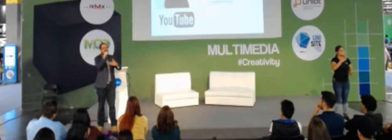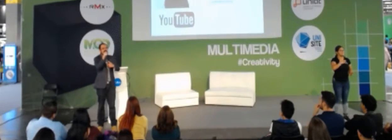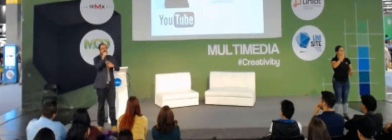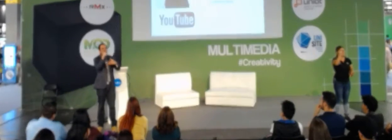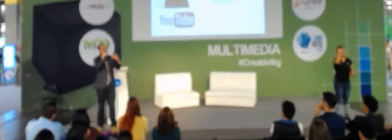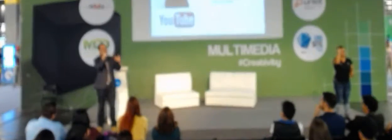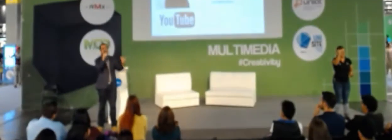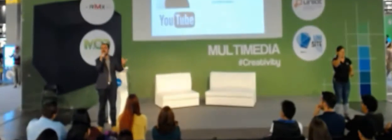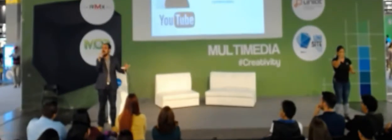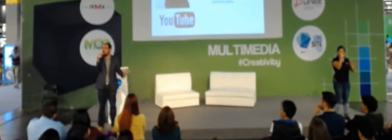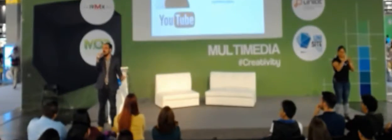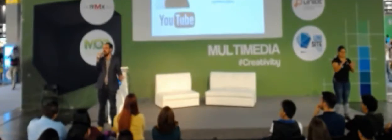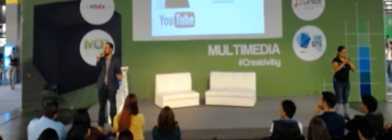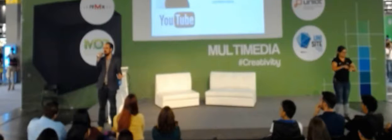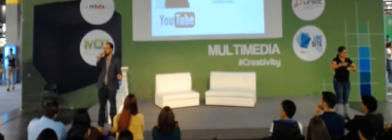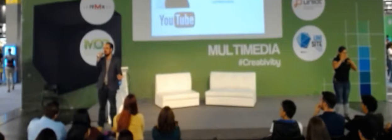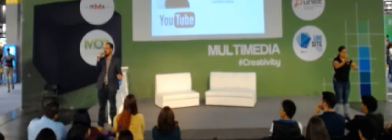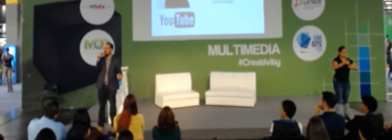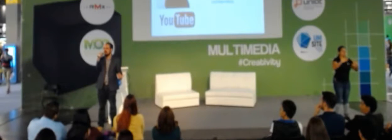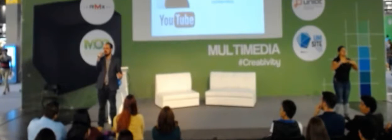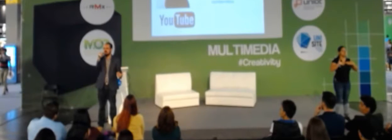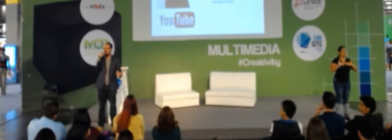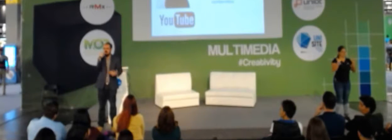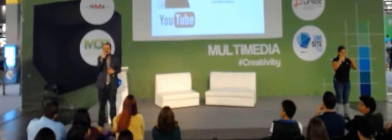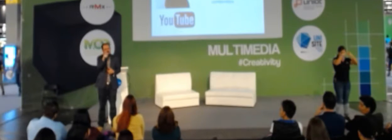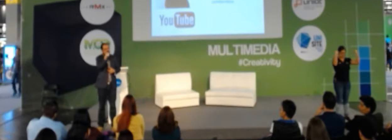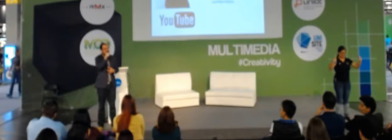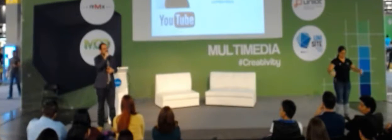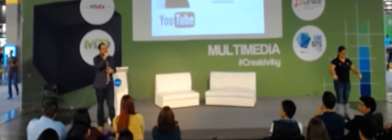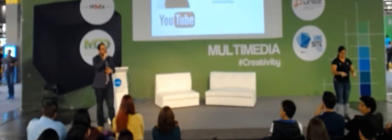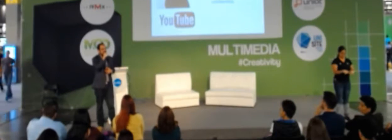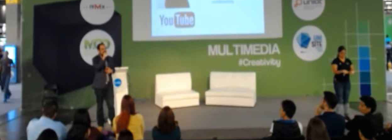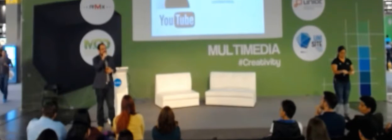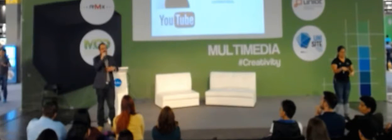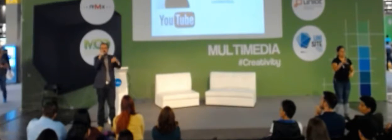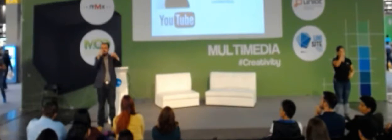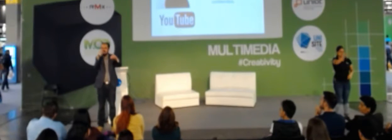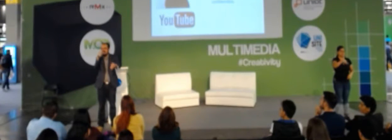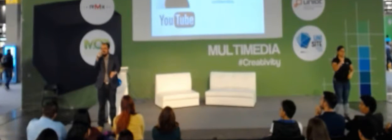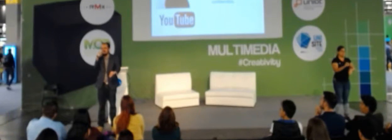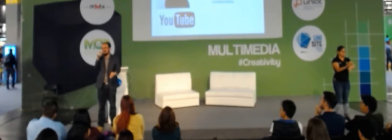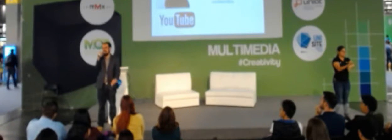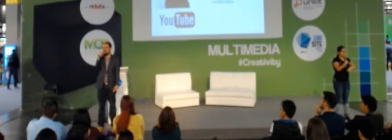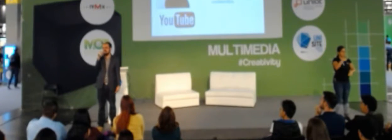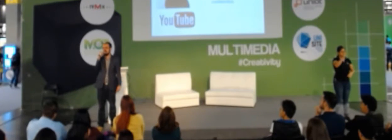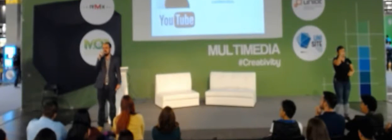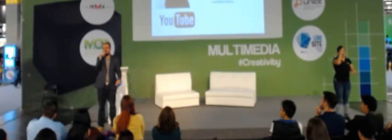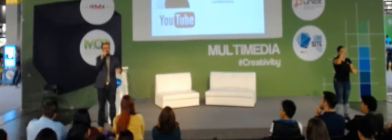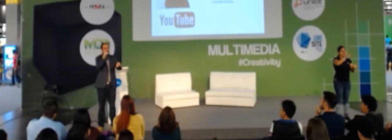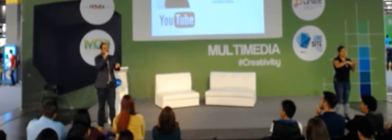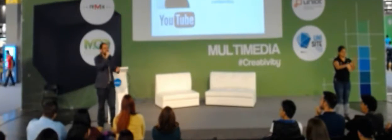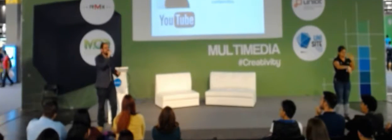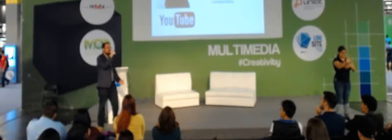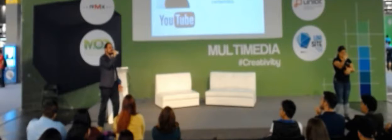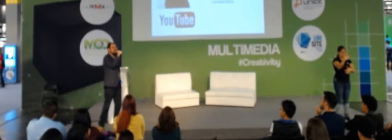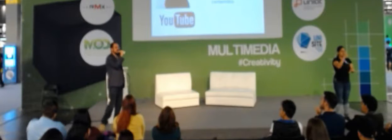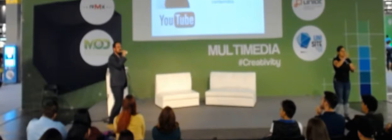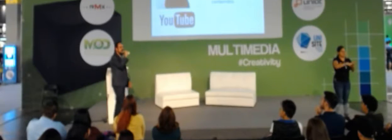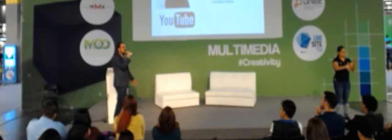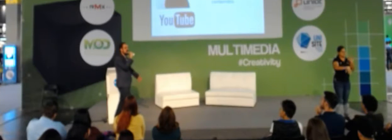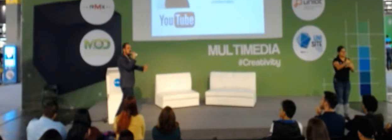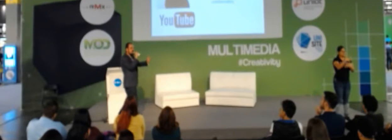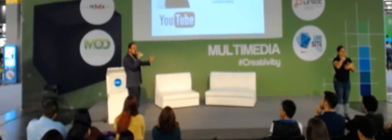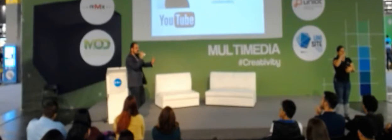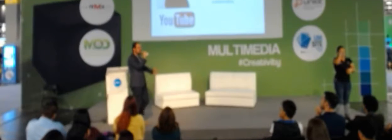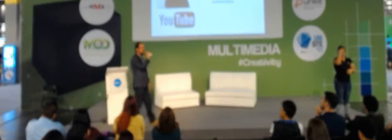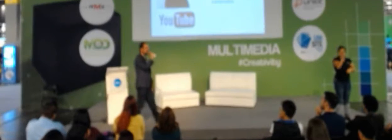que ellos se vieran a cuadro. A mí se me enchina la piel, 2015. 2015 se me enchina la piel